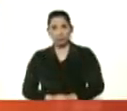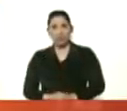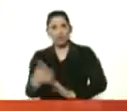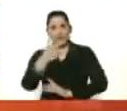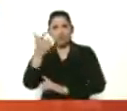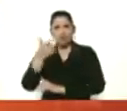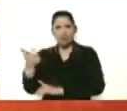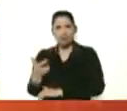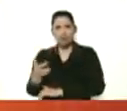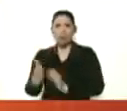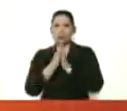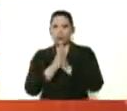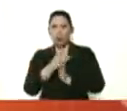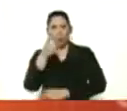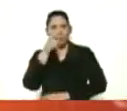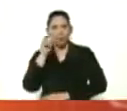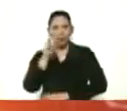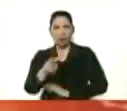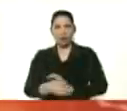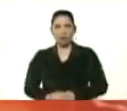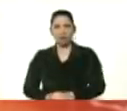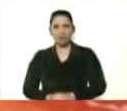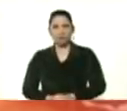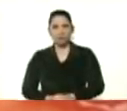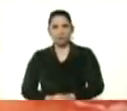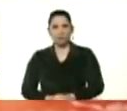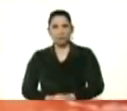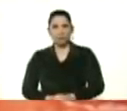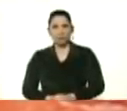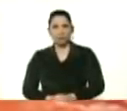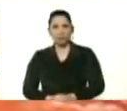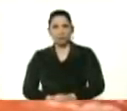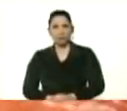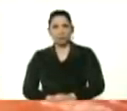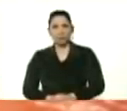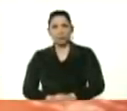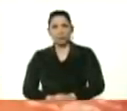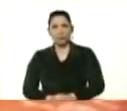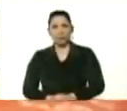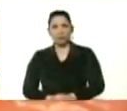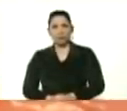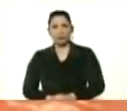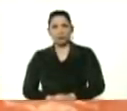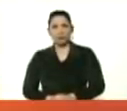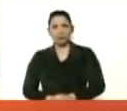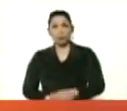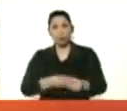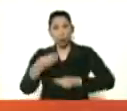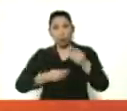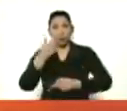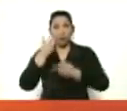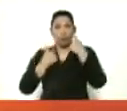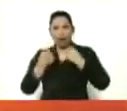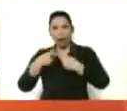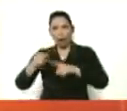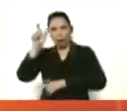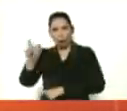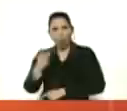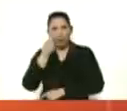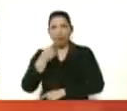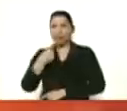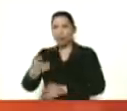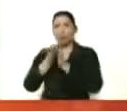la recomiendo, Así nos ven. Se la recomendé a Winston Vallenilla y lo hice llorar. Me puso un